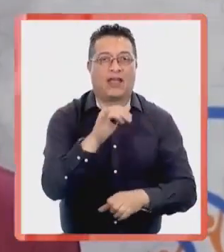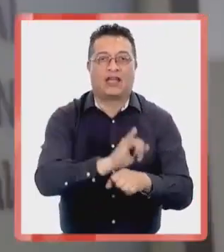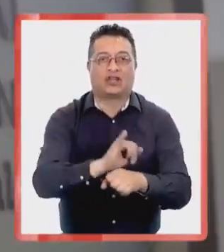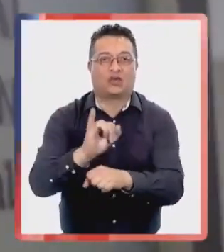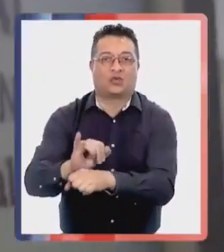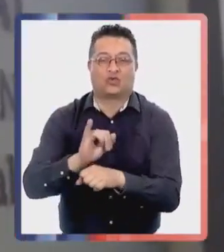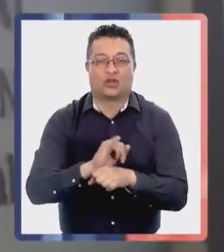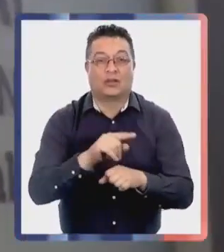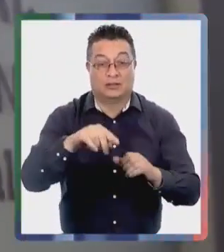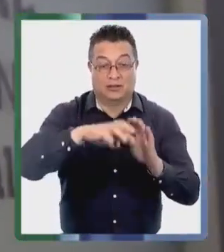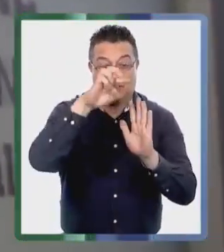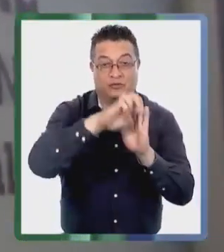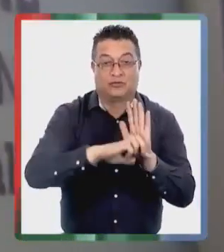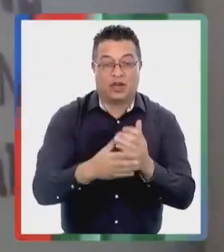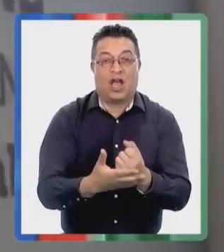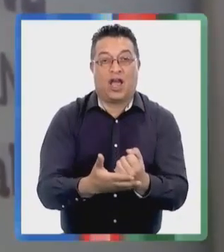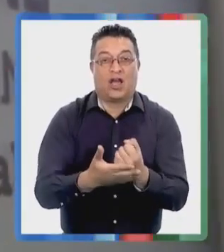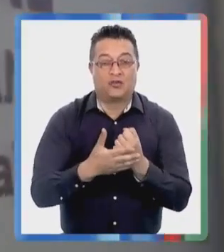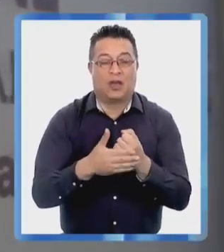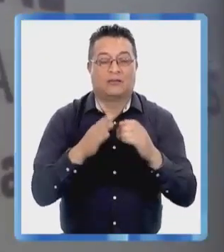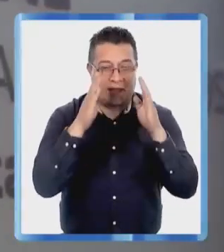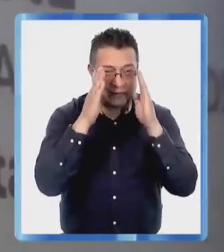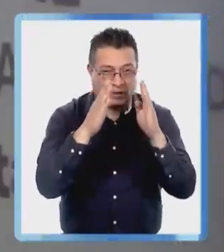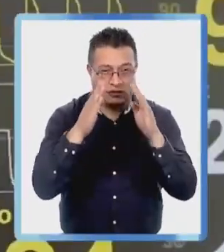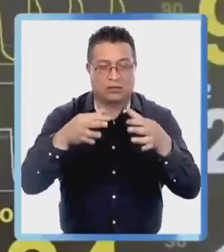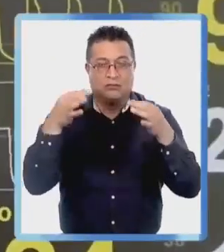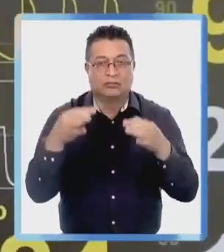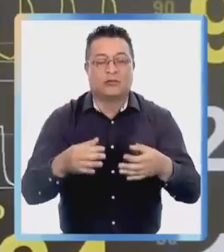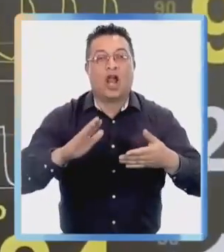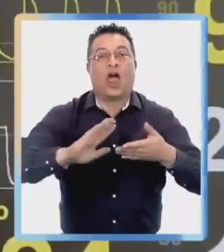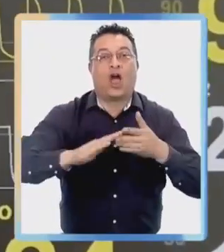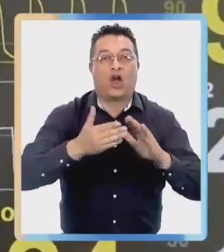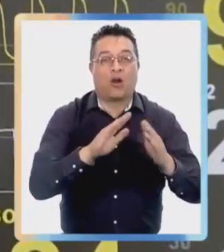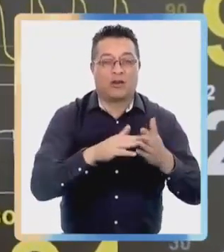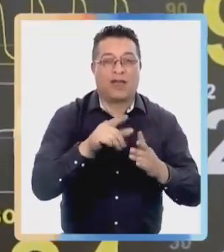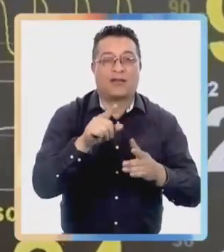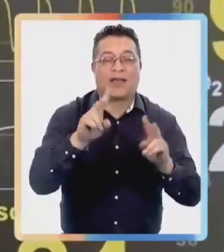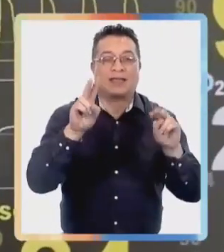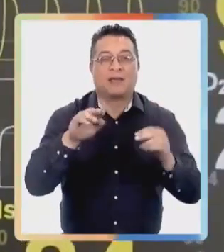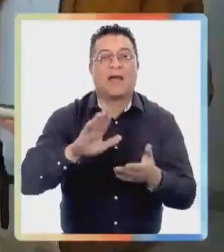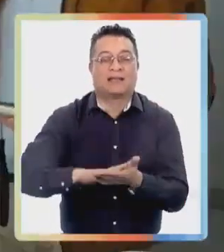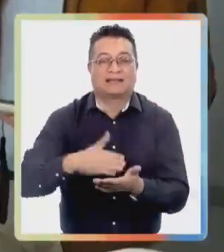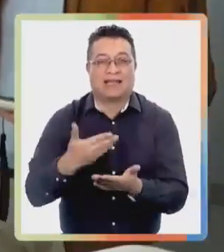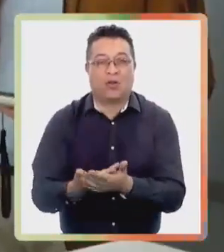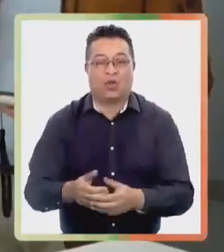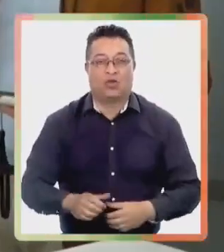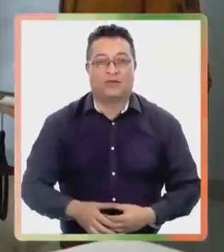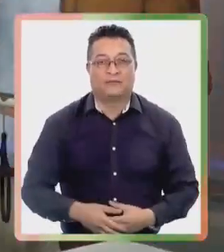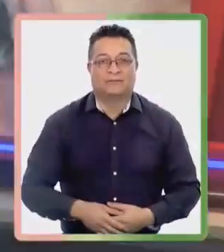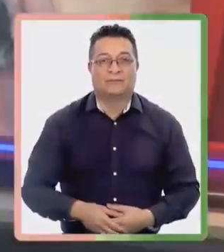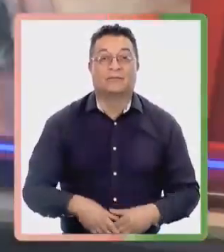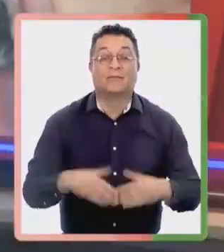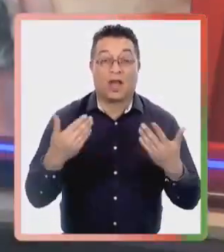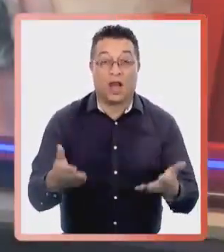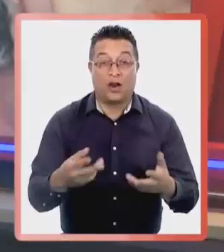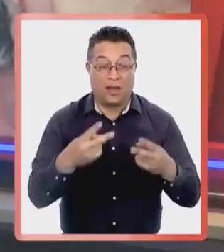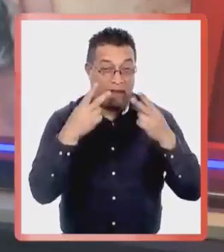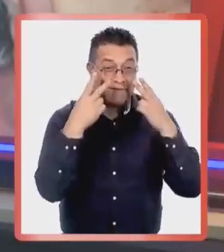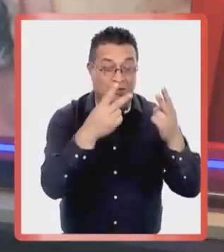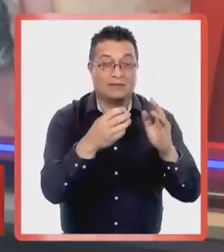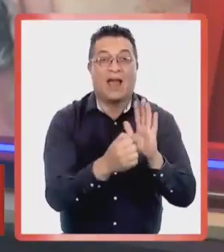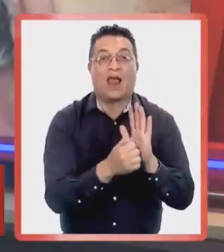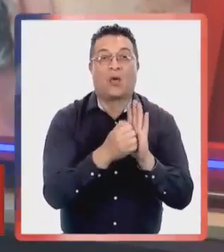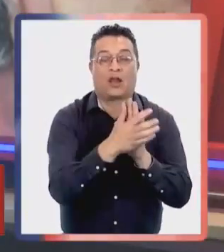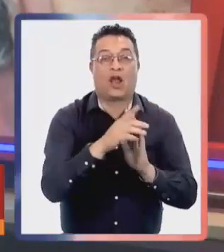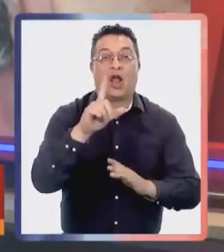instituciones. Este proyecto ayudará a brindar atención oportuna a la comunidad en el área de la salud. Ahora viajamos